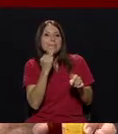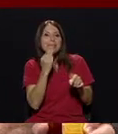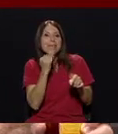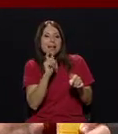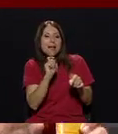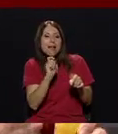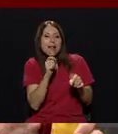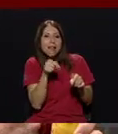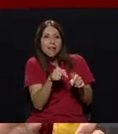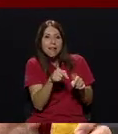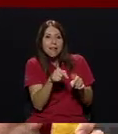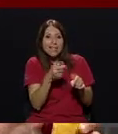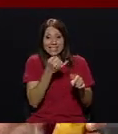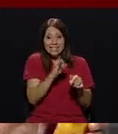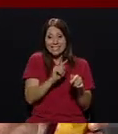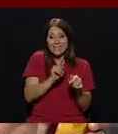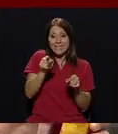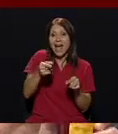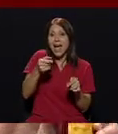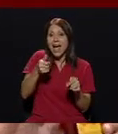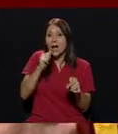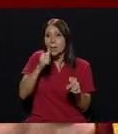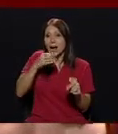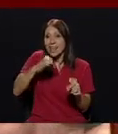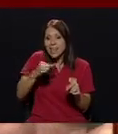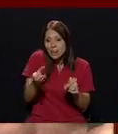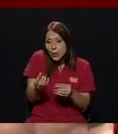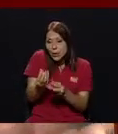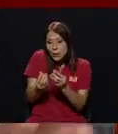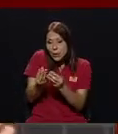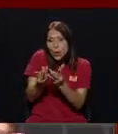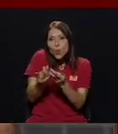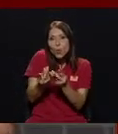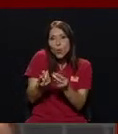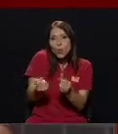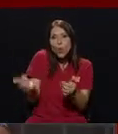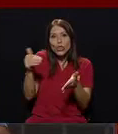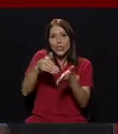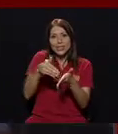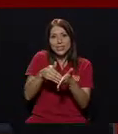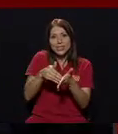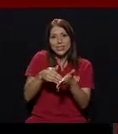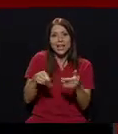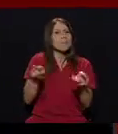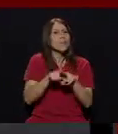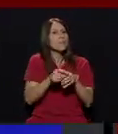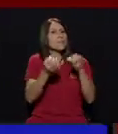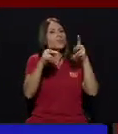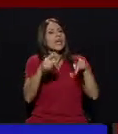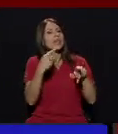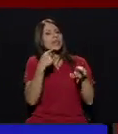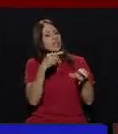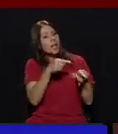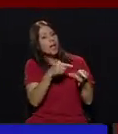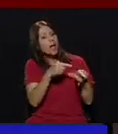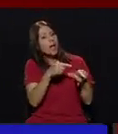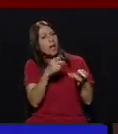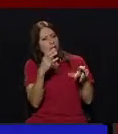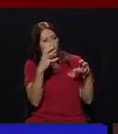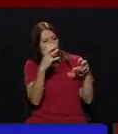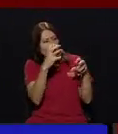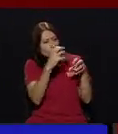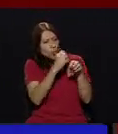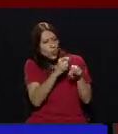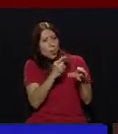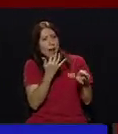es importantísimo. Luego, la coloración, porque muchos dicen, es porque la miel es oscura, tiene alimentado las colmenas